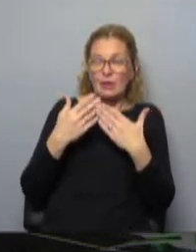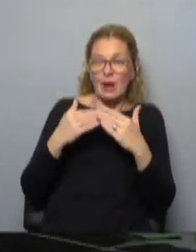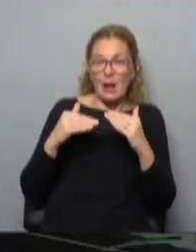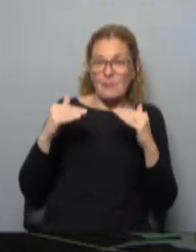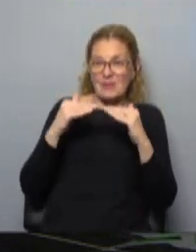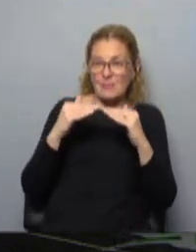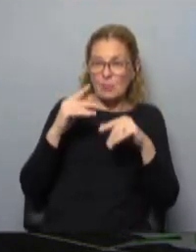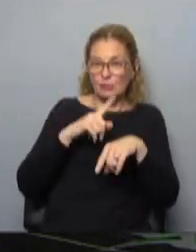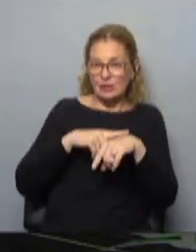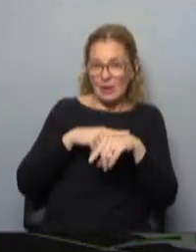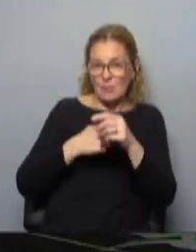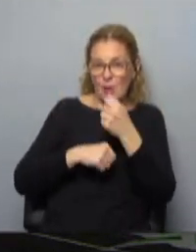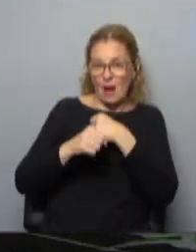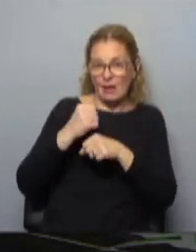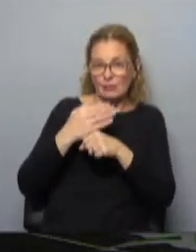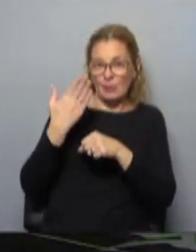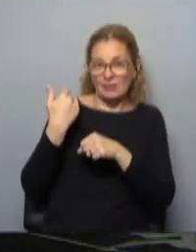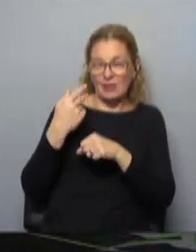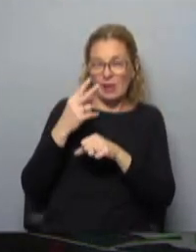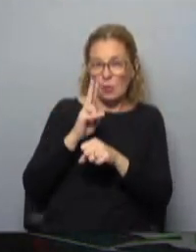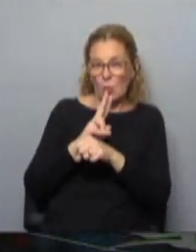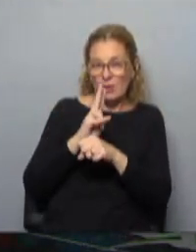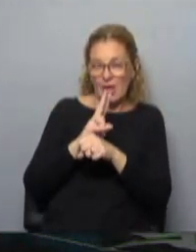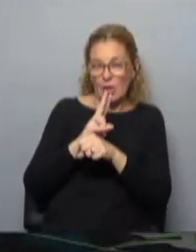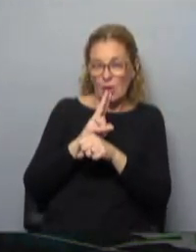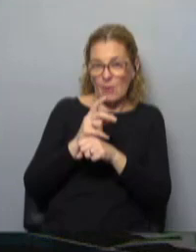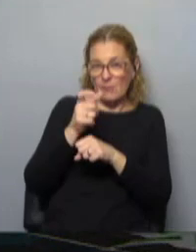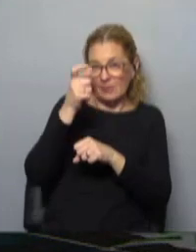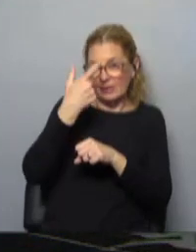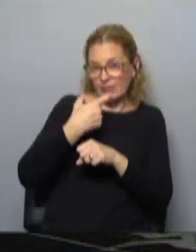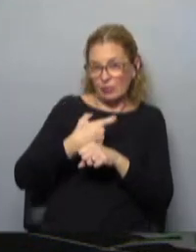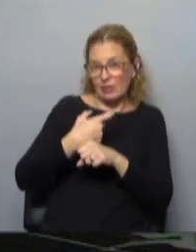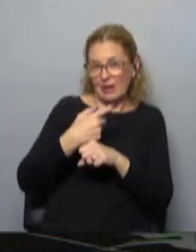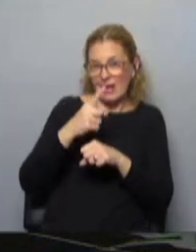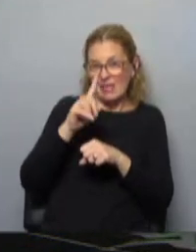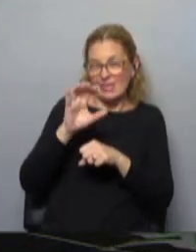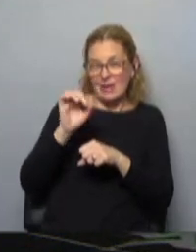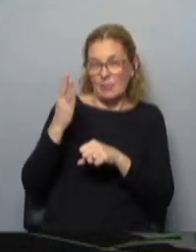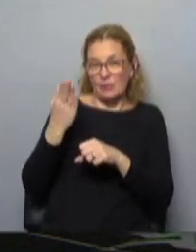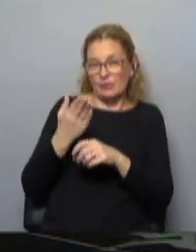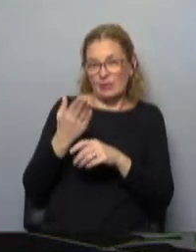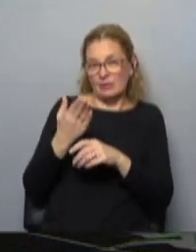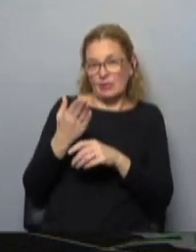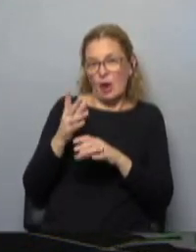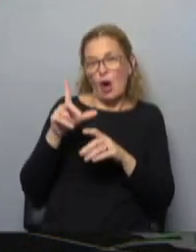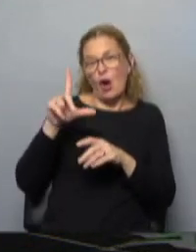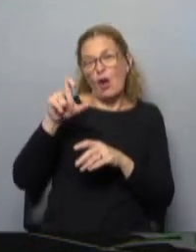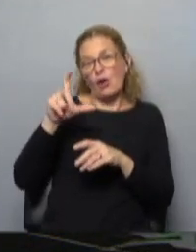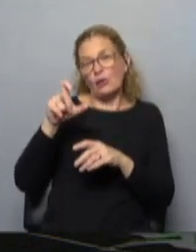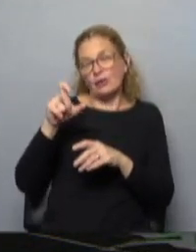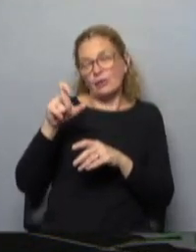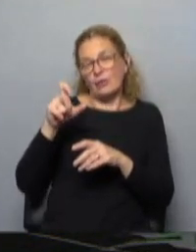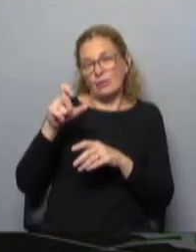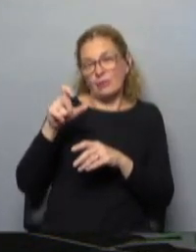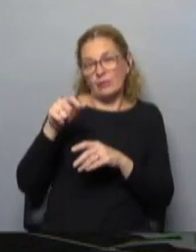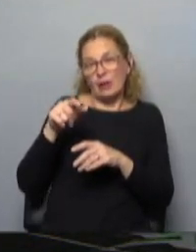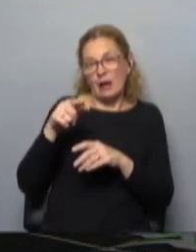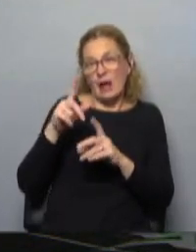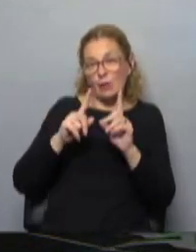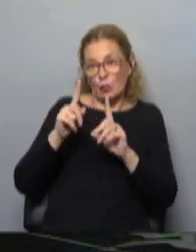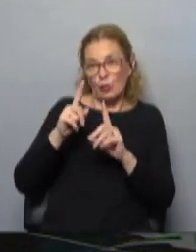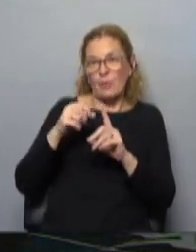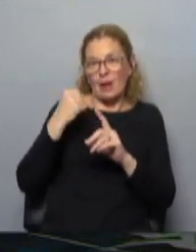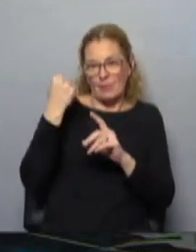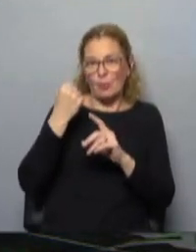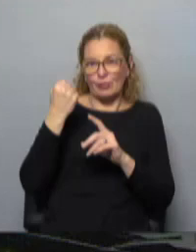período del año anterior es en cuidado personal lo cual es lógico porque bueno hay consumos que son más rígidos